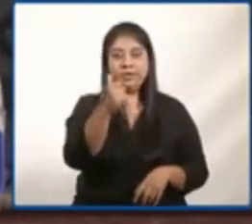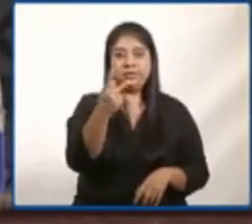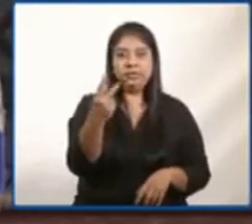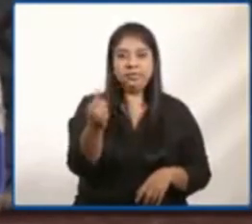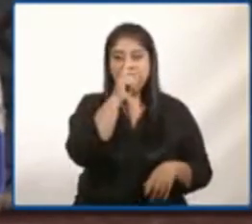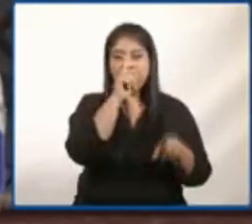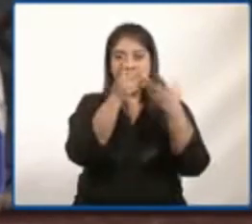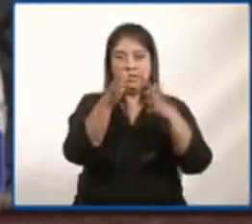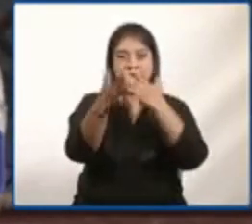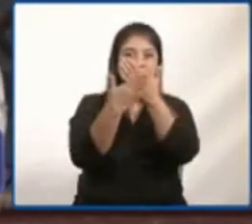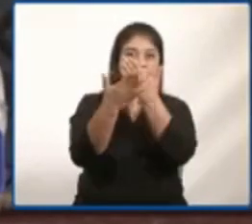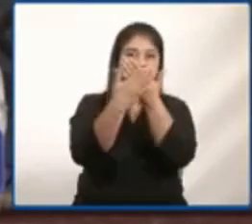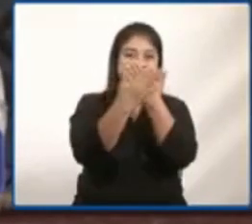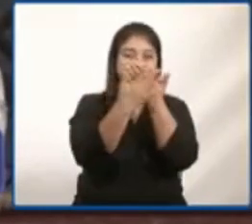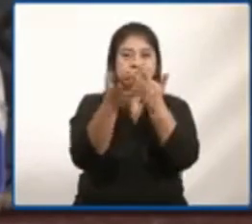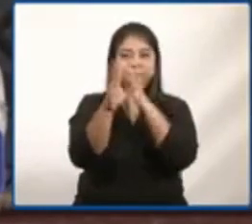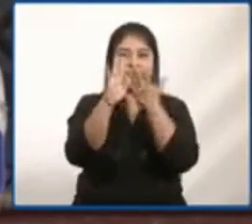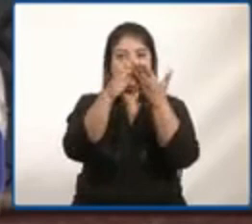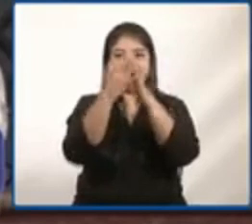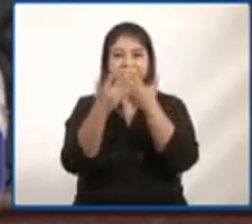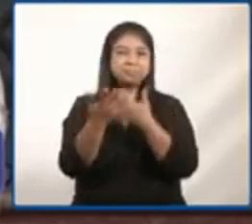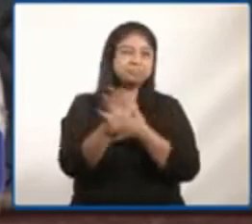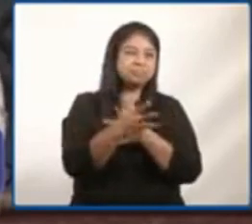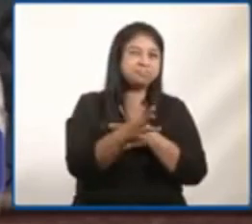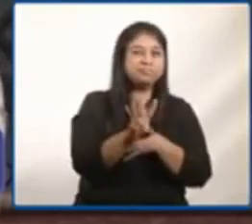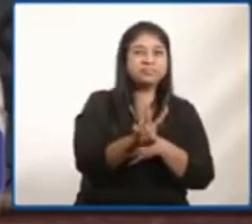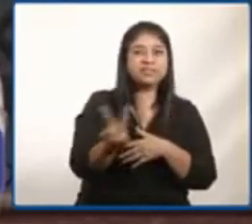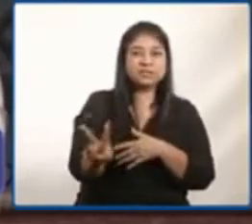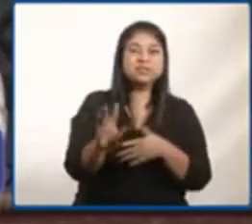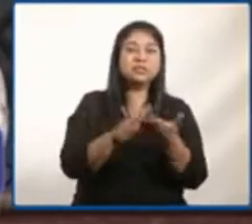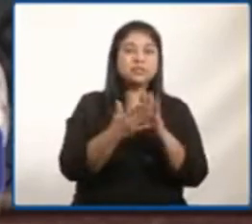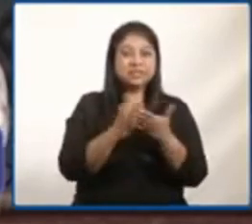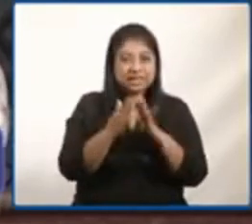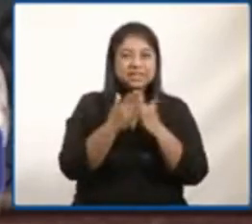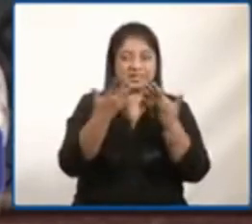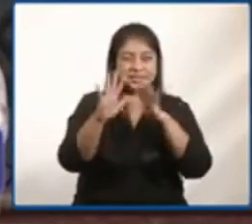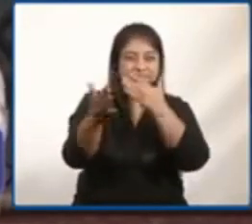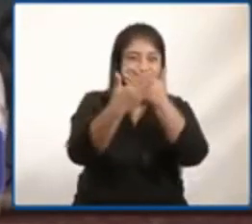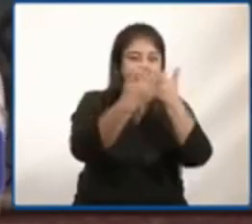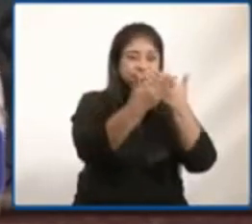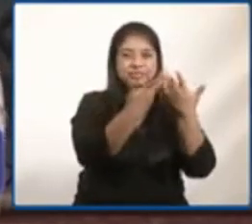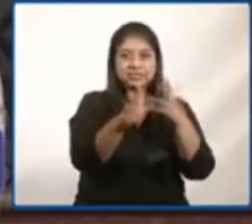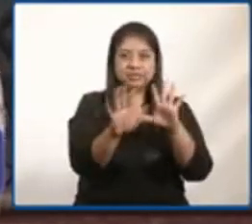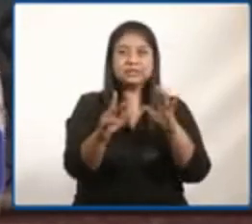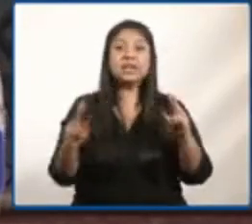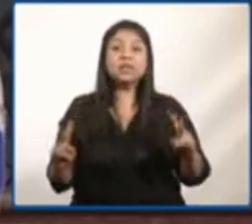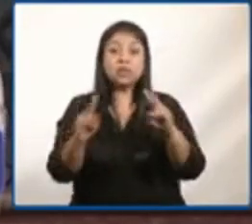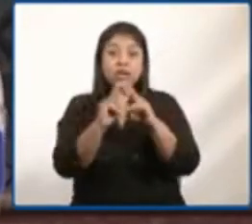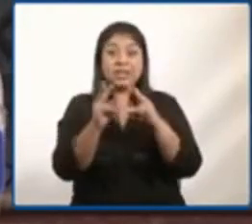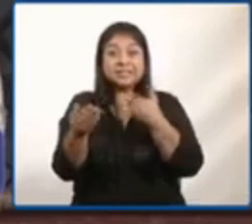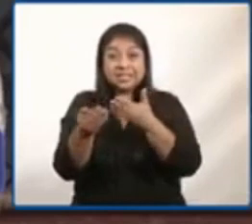las comunidades. Son alrededor de 22 comunidades que están alrededor del volcán, que se encuentran en esa condición